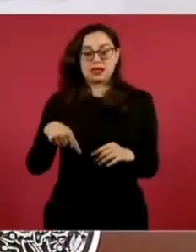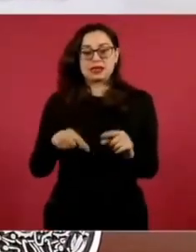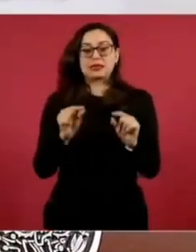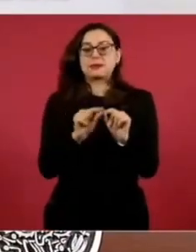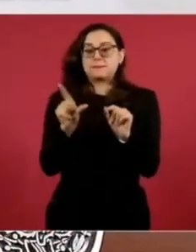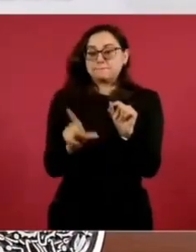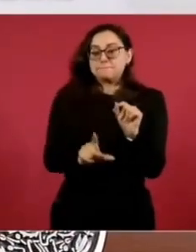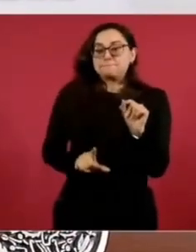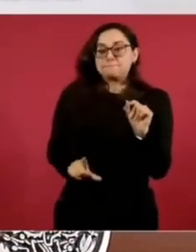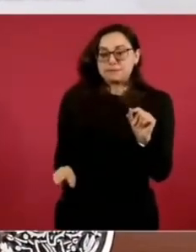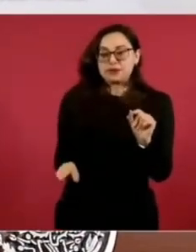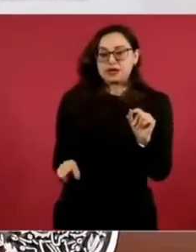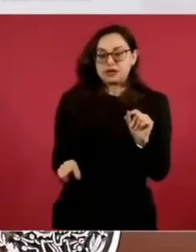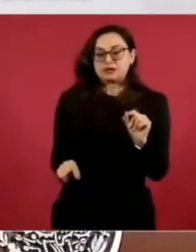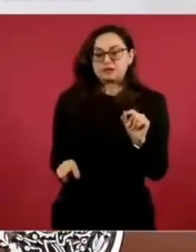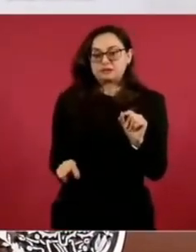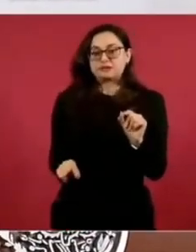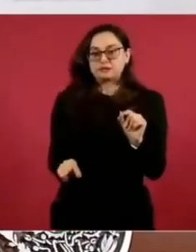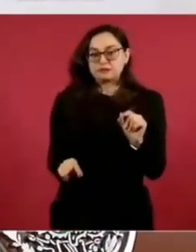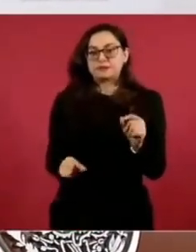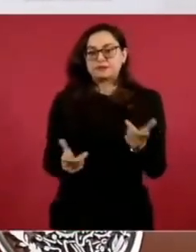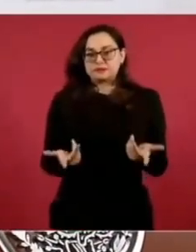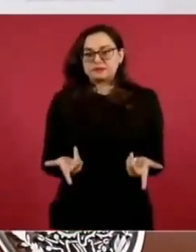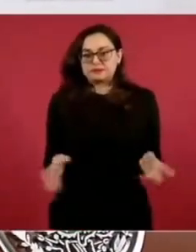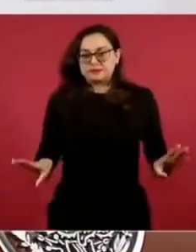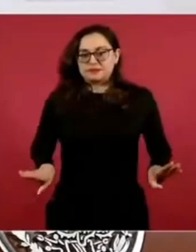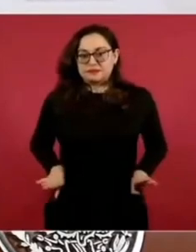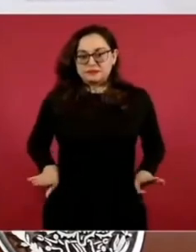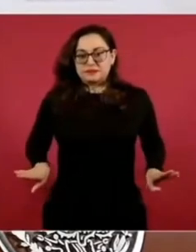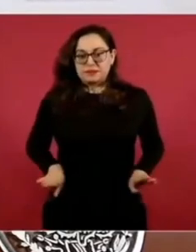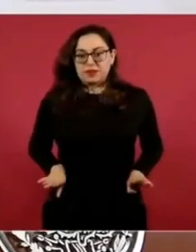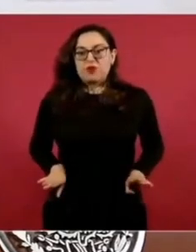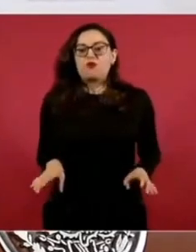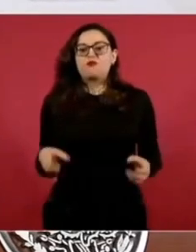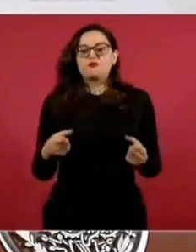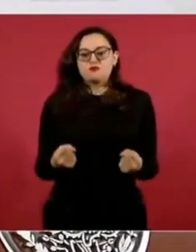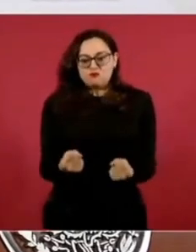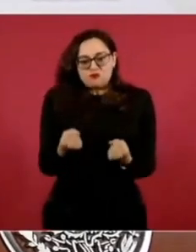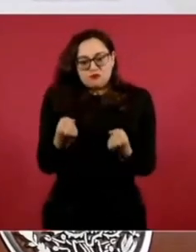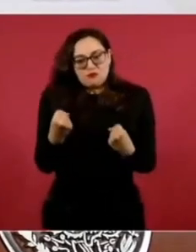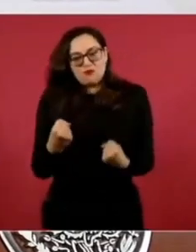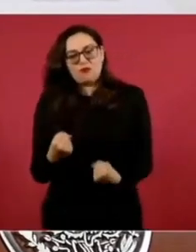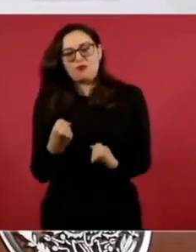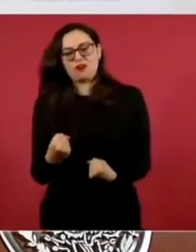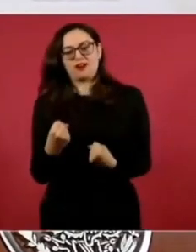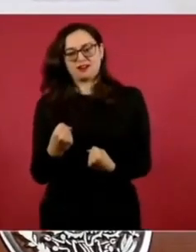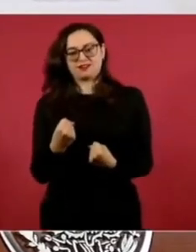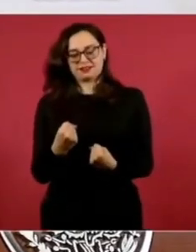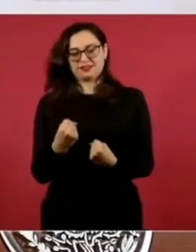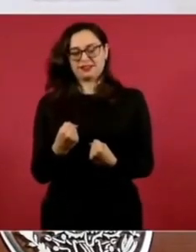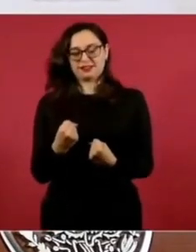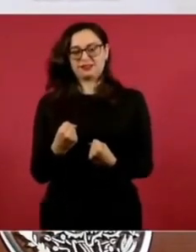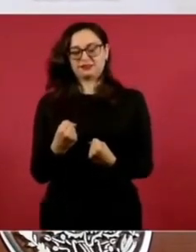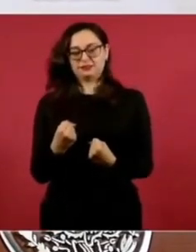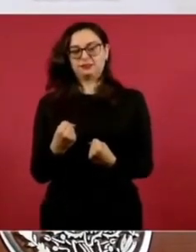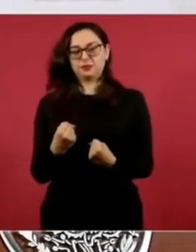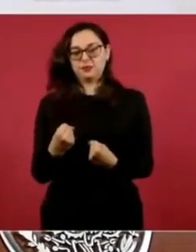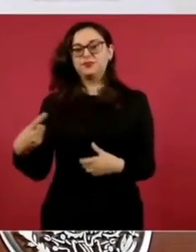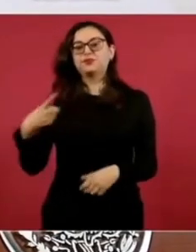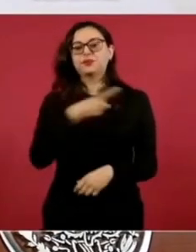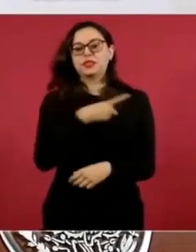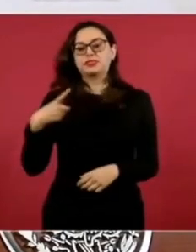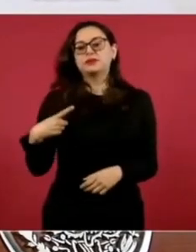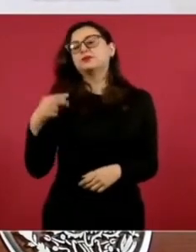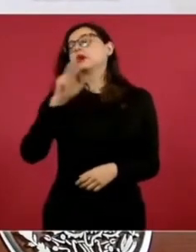y y es muy fuerte por eso tenemos que reconocer la grandeza